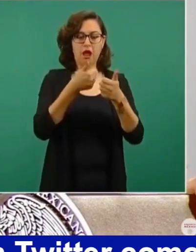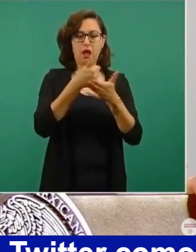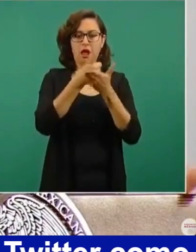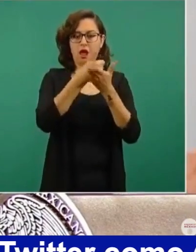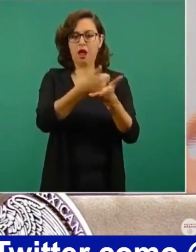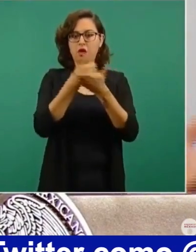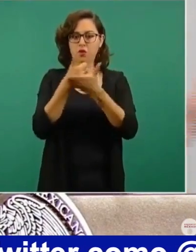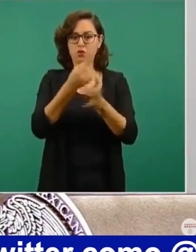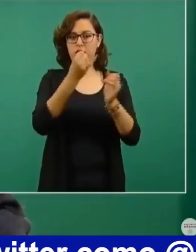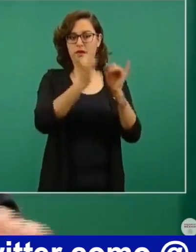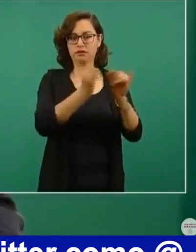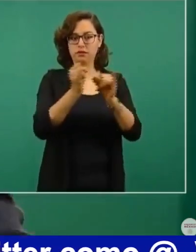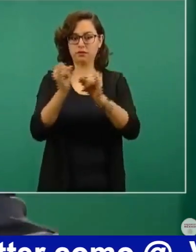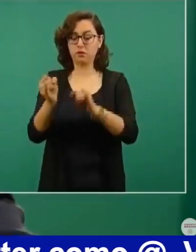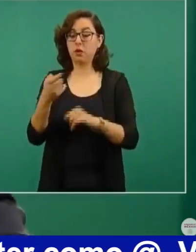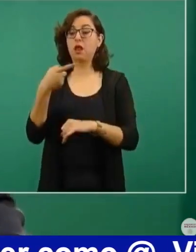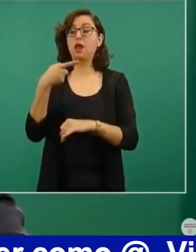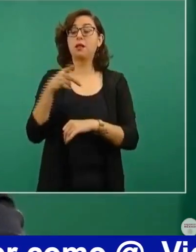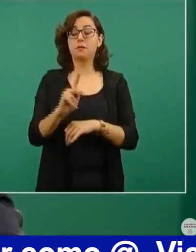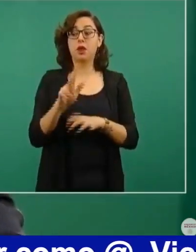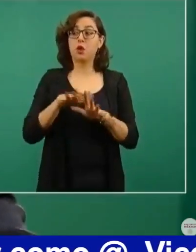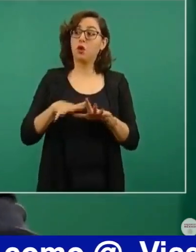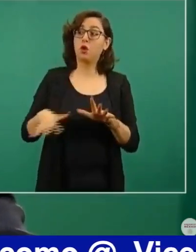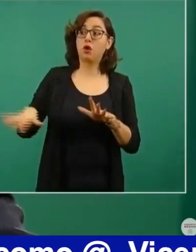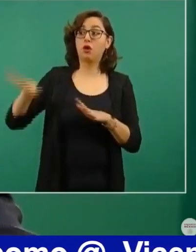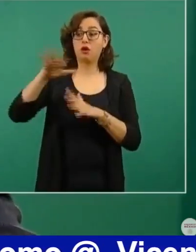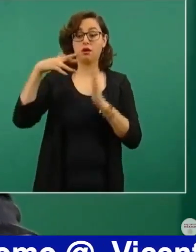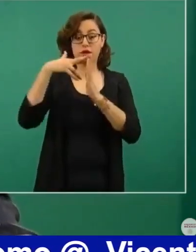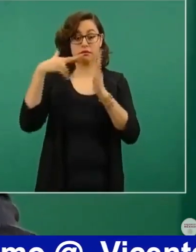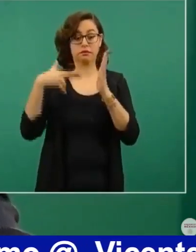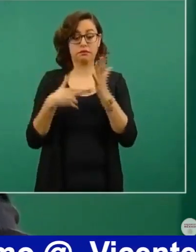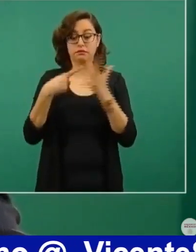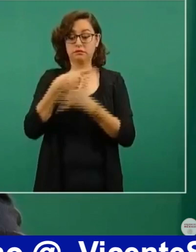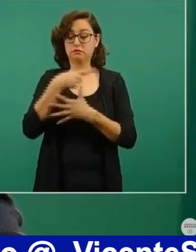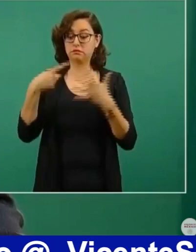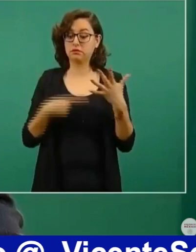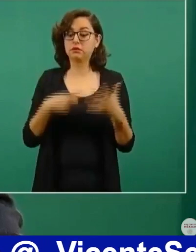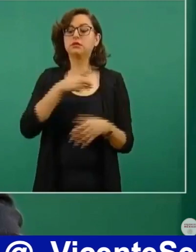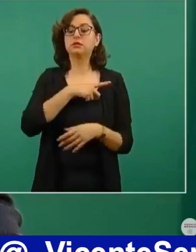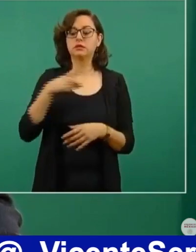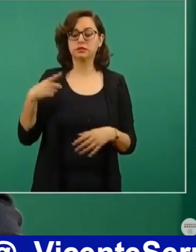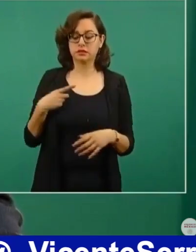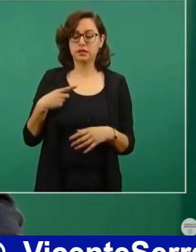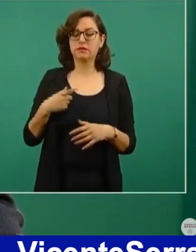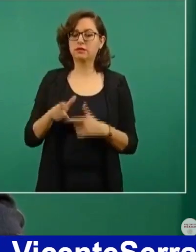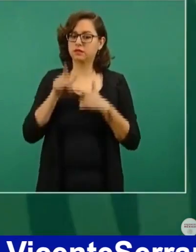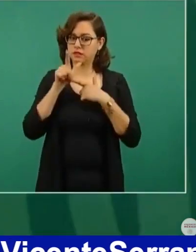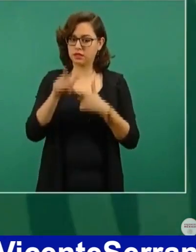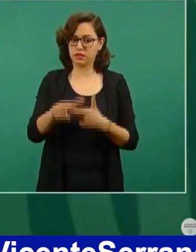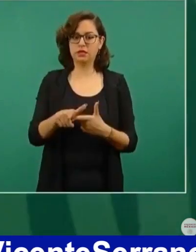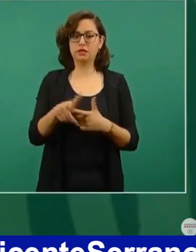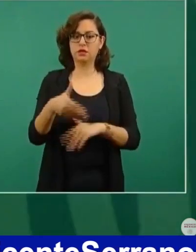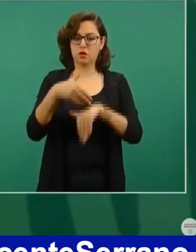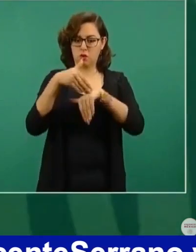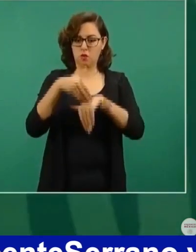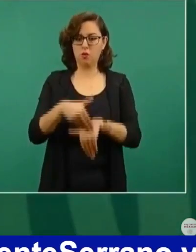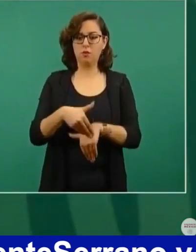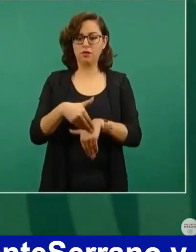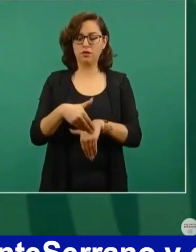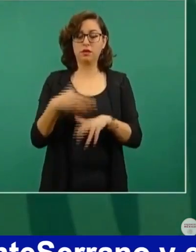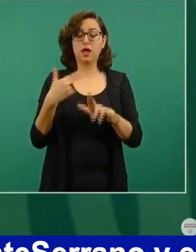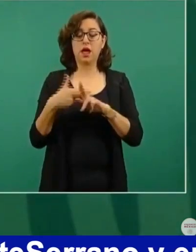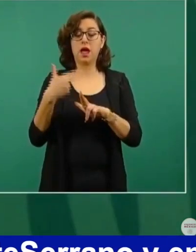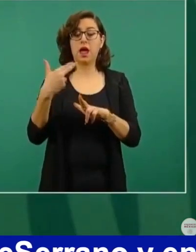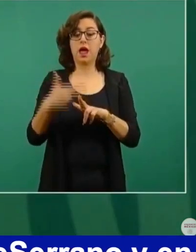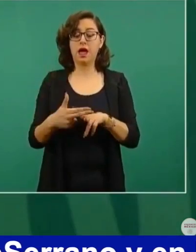hay que quitar las medidas de protección convencionales en la salud pública que son importantes hasta